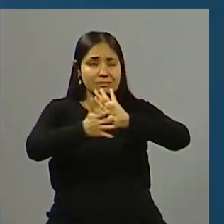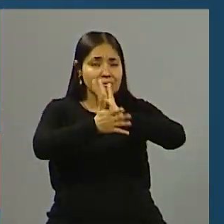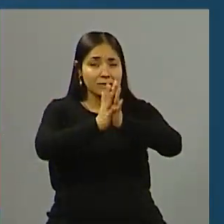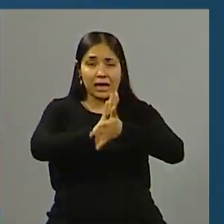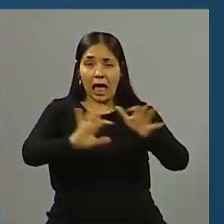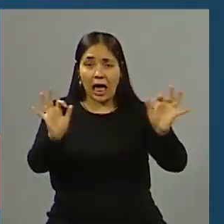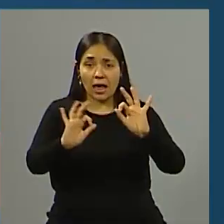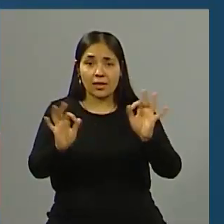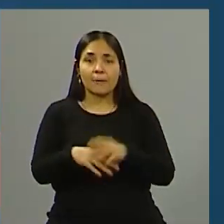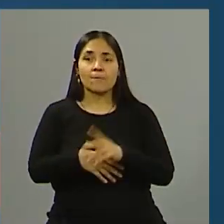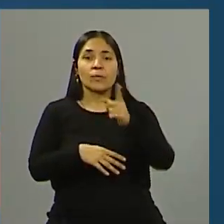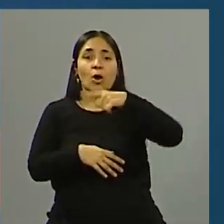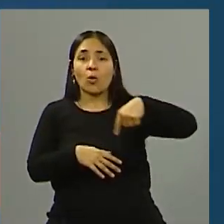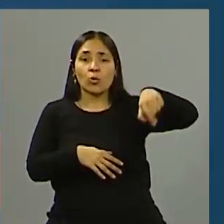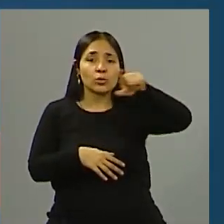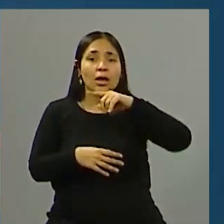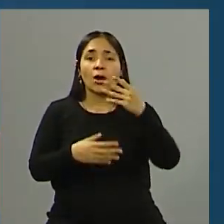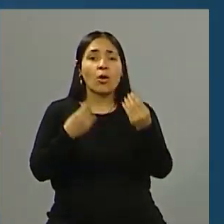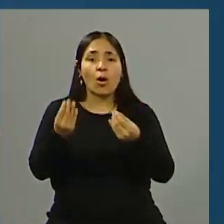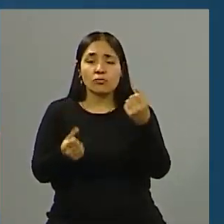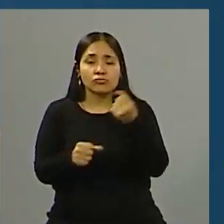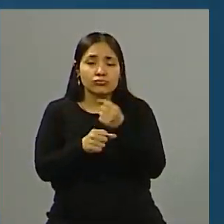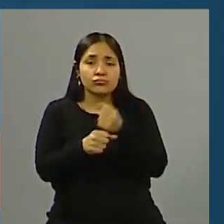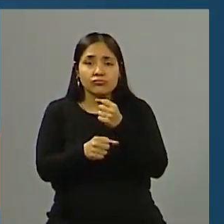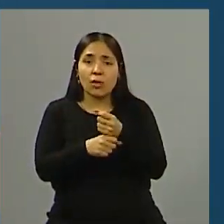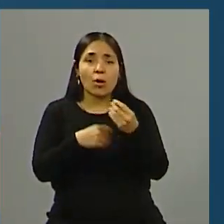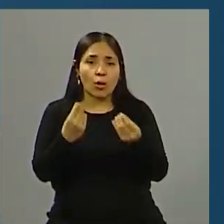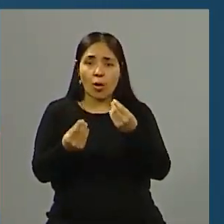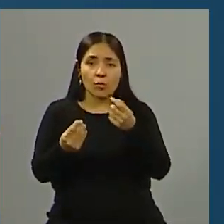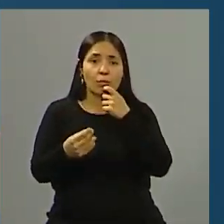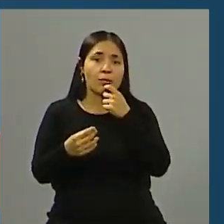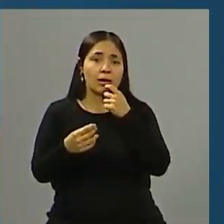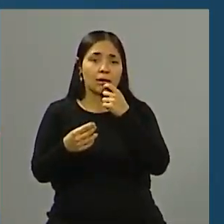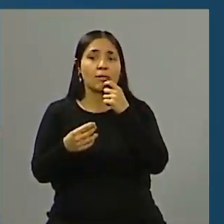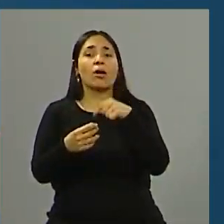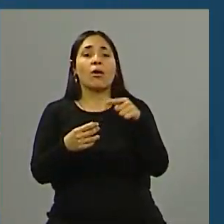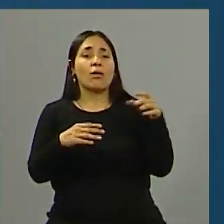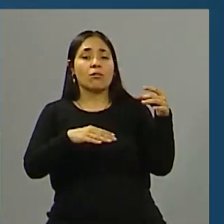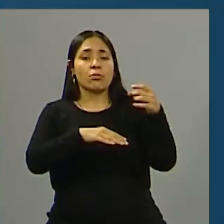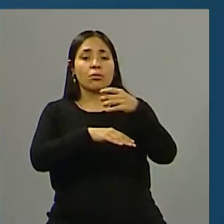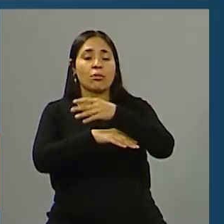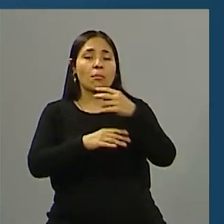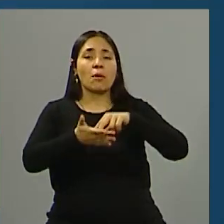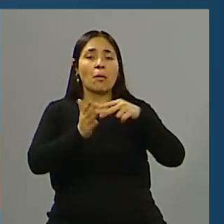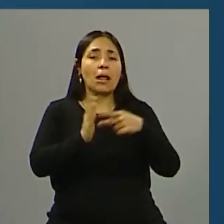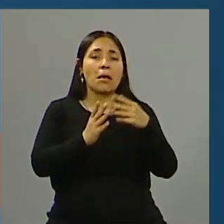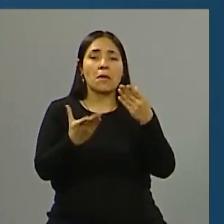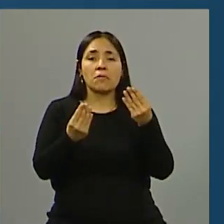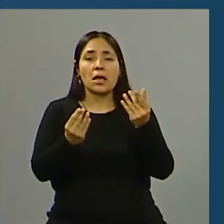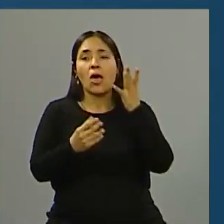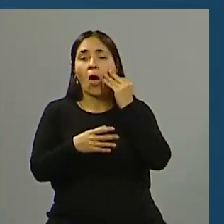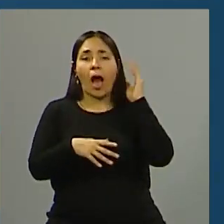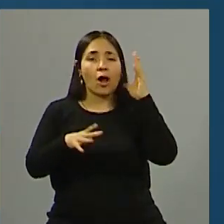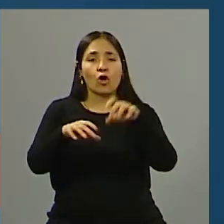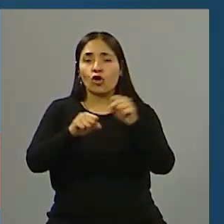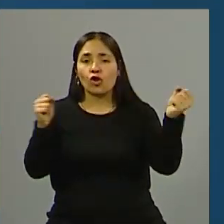contra el normal trabajo diario que llevan adelante? Sí, eso es algo que también nos diferencia de